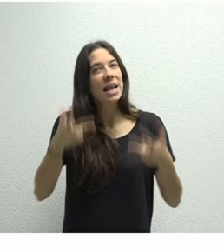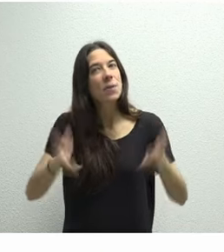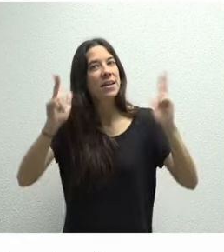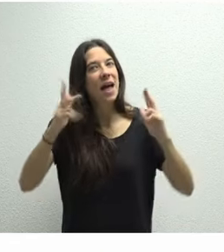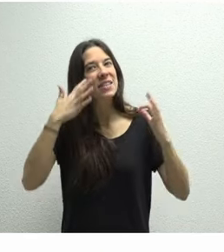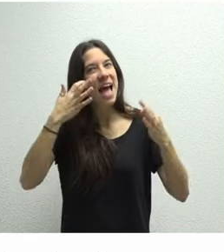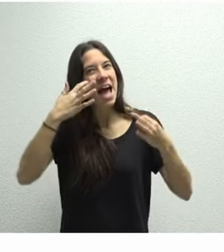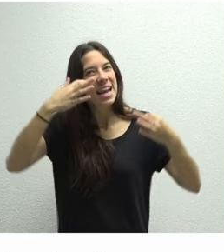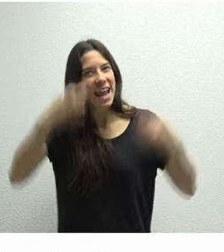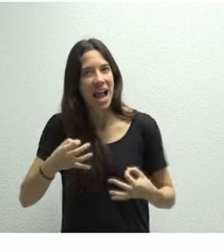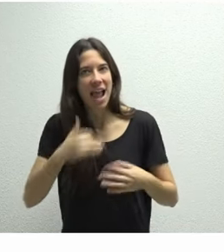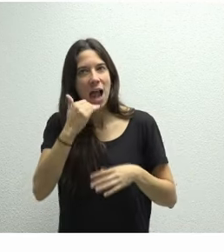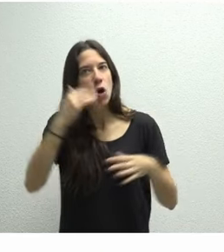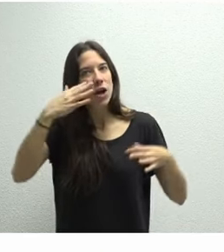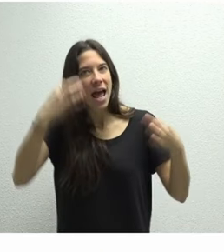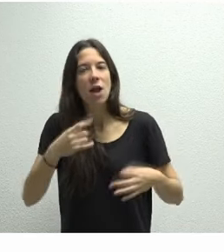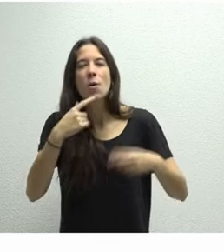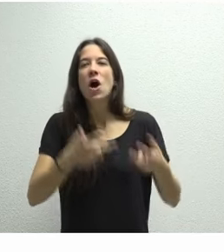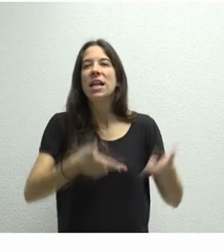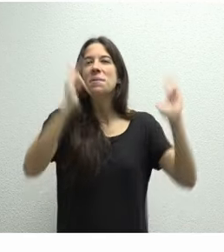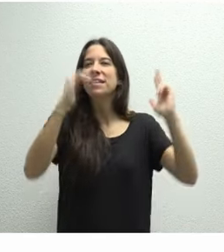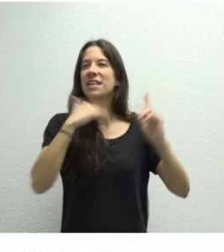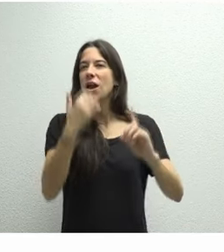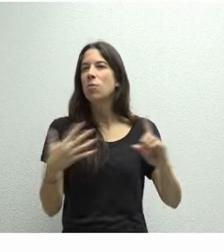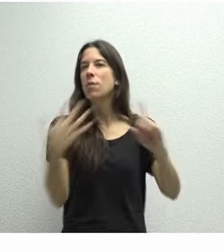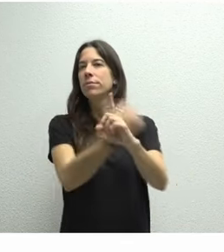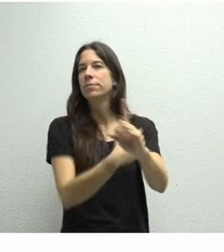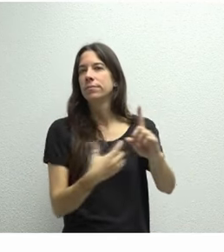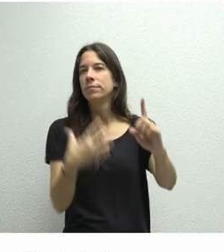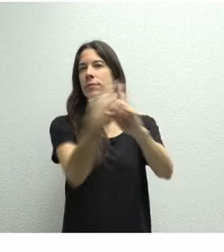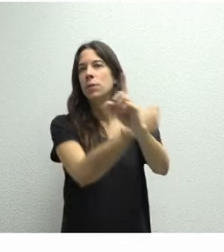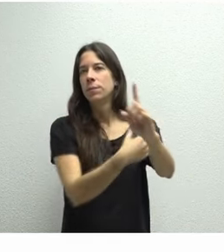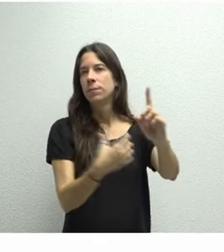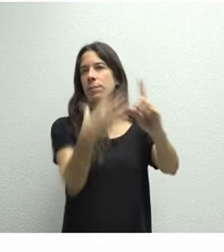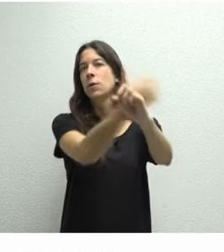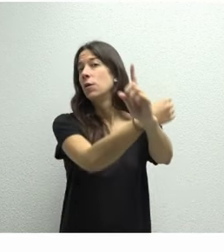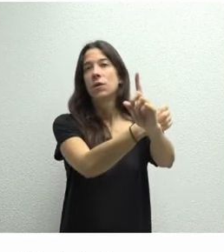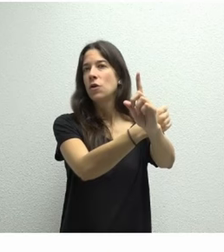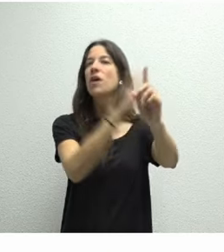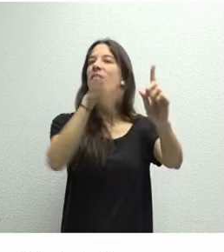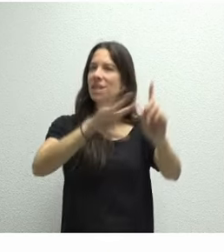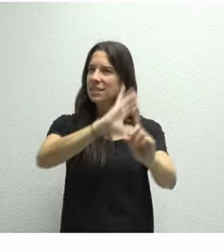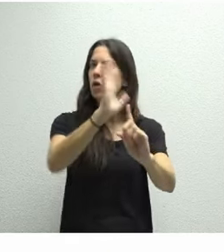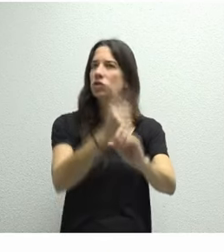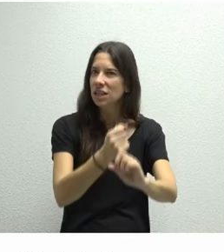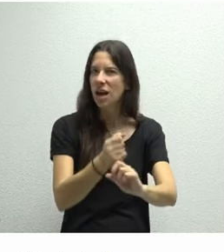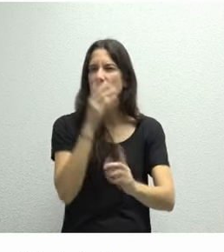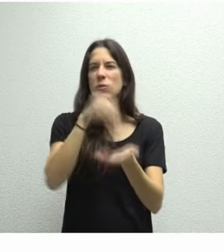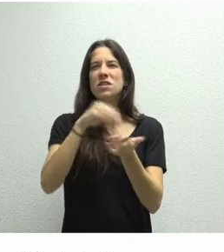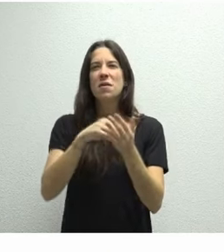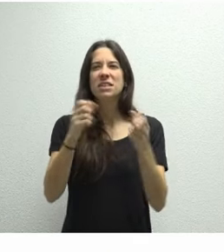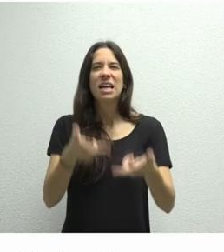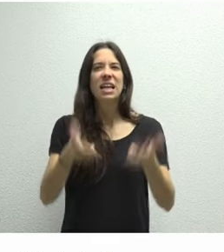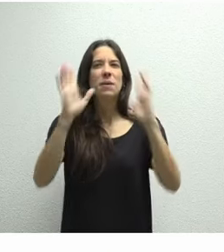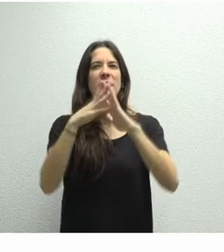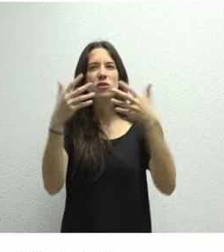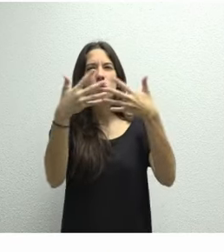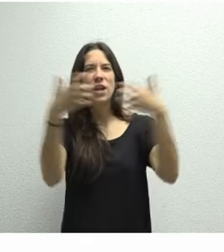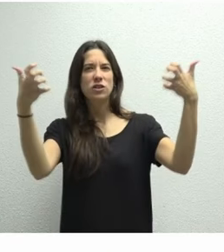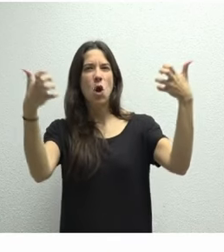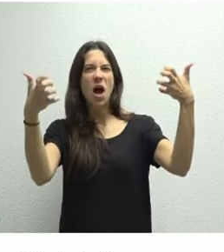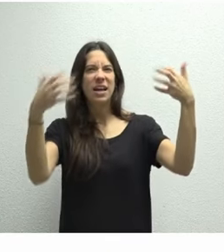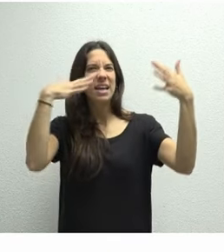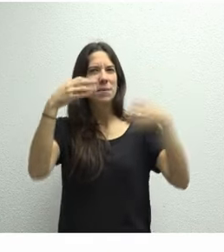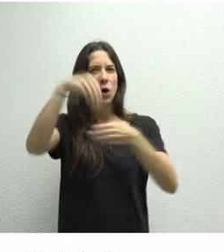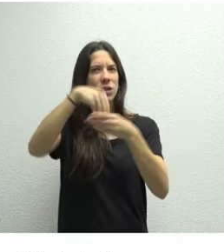y que la libertad deje de ser una simple quimera o en el peor de los casos un eslogan vacío de contenido no cuando yo